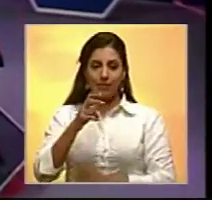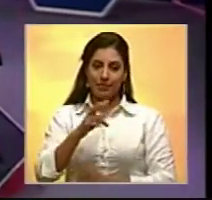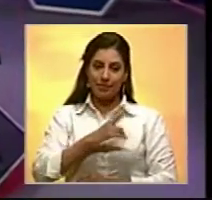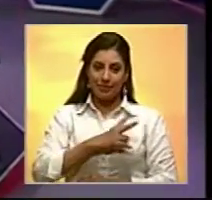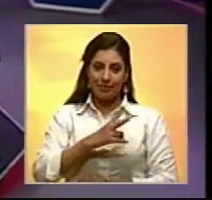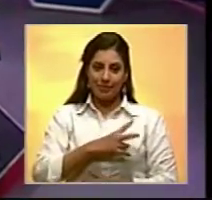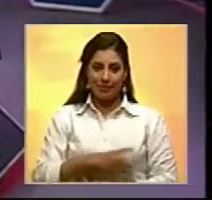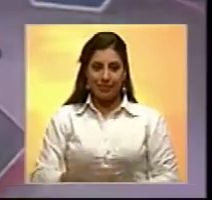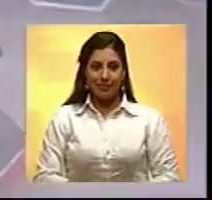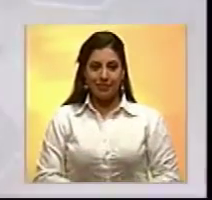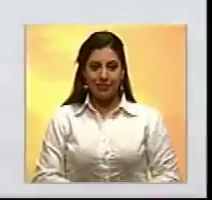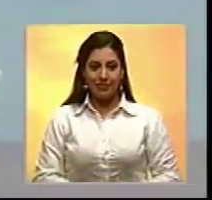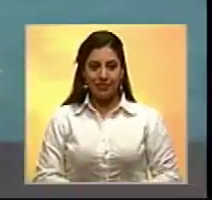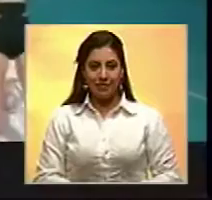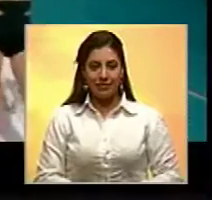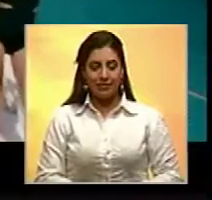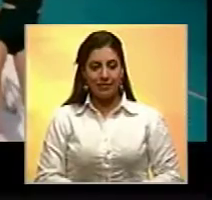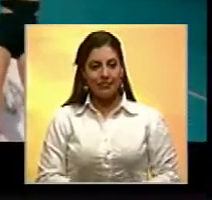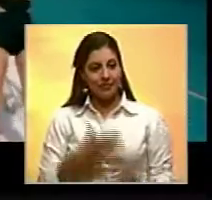de su noticiero Venevisión.